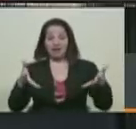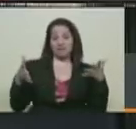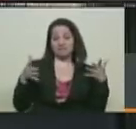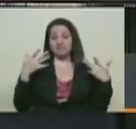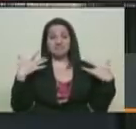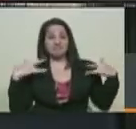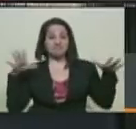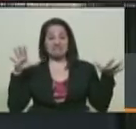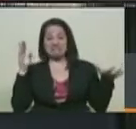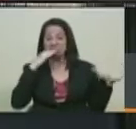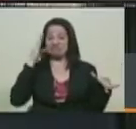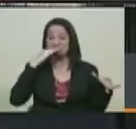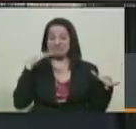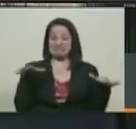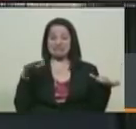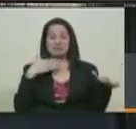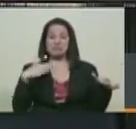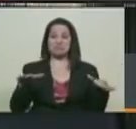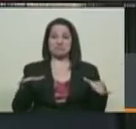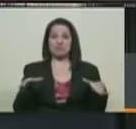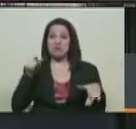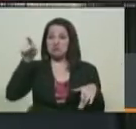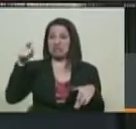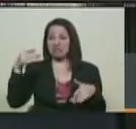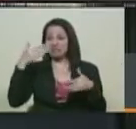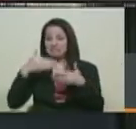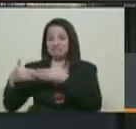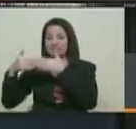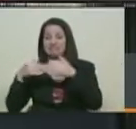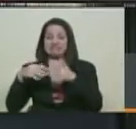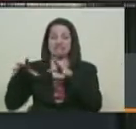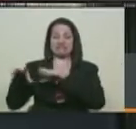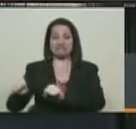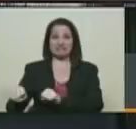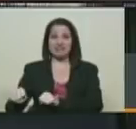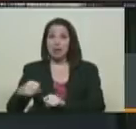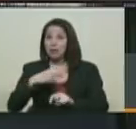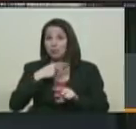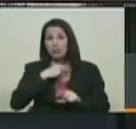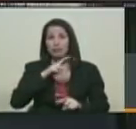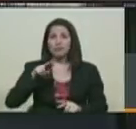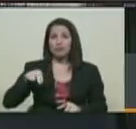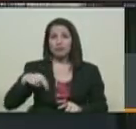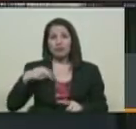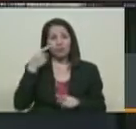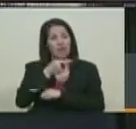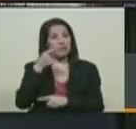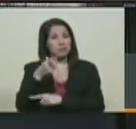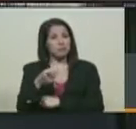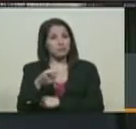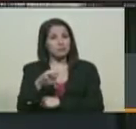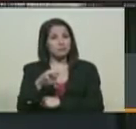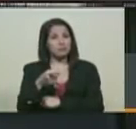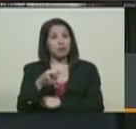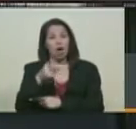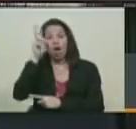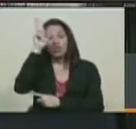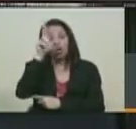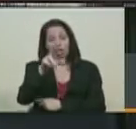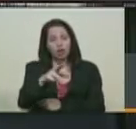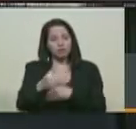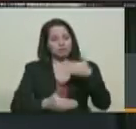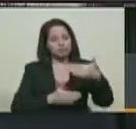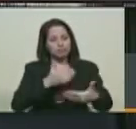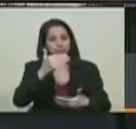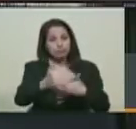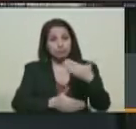les pudrió. Sigan podridos ustedes, oligarcas. Pero nosotros debemos, todos los días que pase, y de